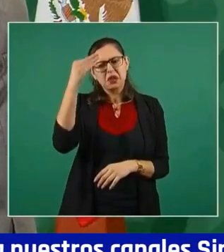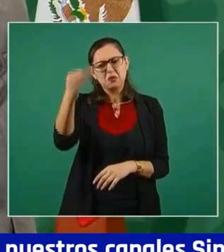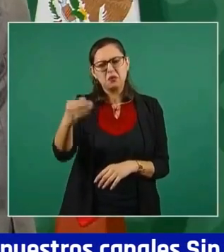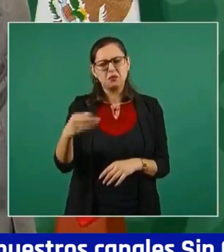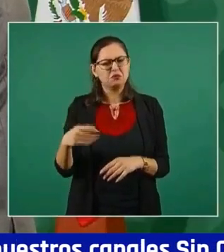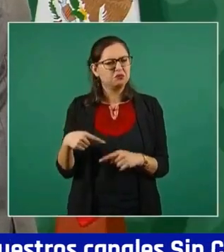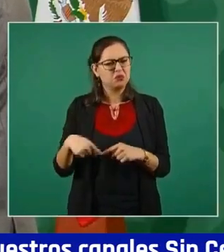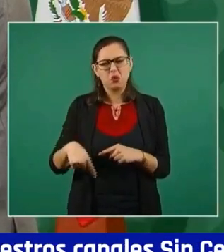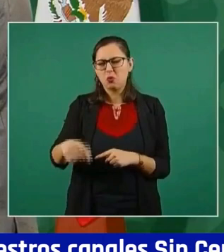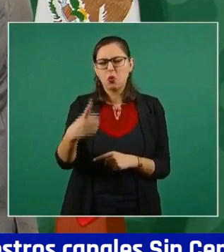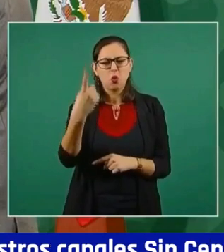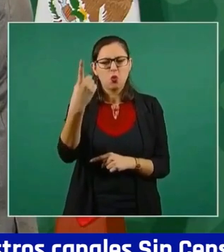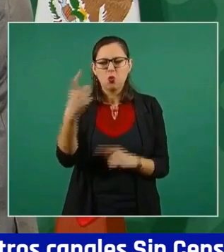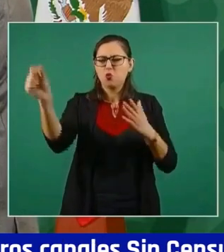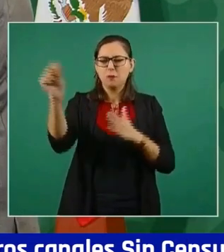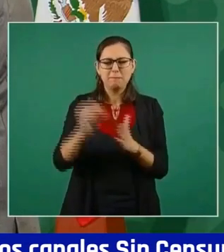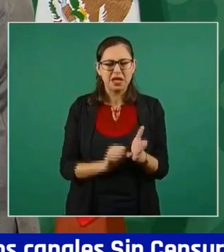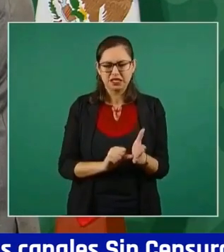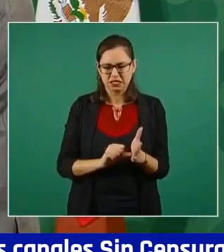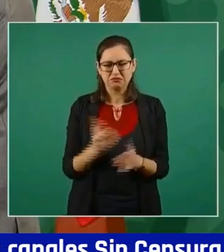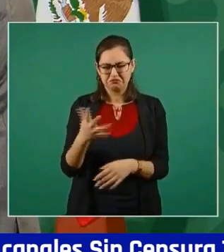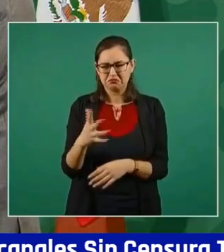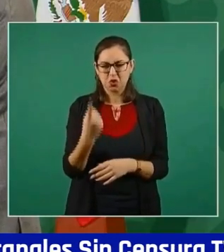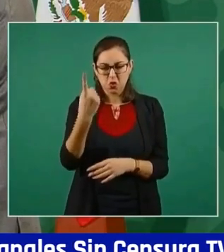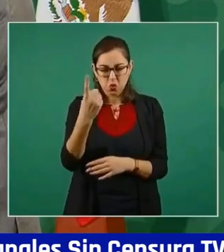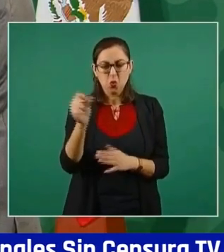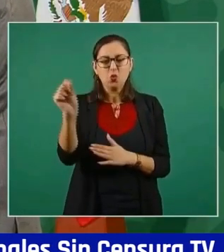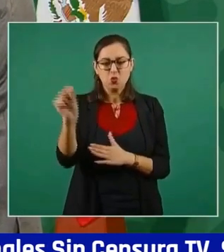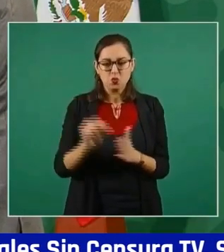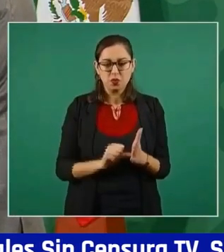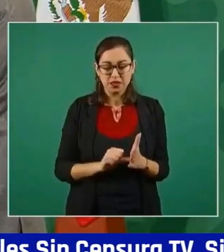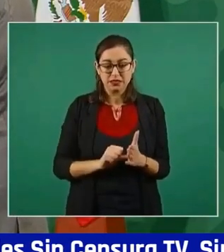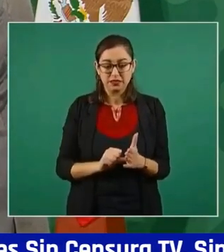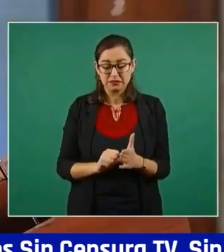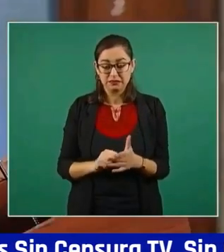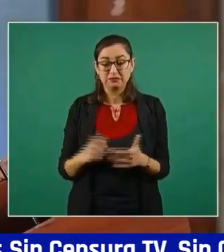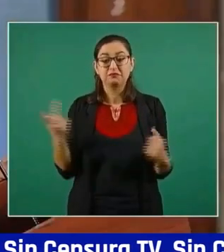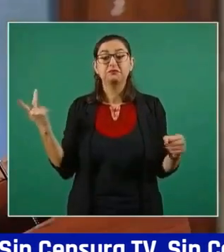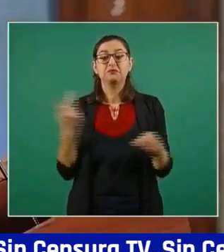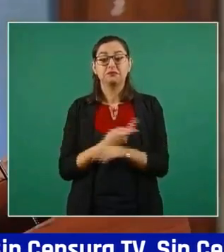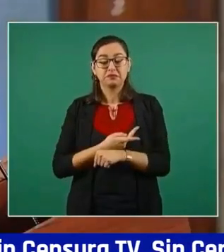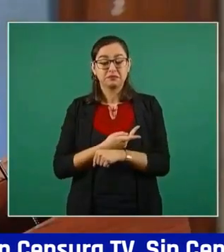empezaron movimientos, sobre todo en Estados Unidos,